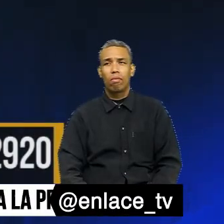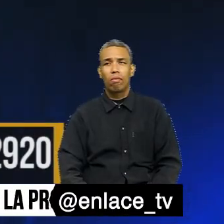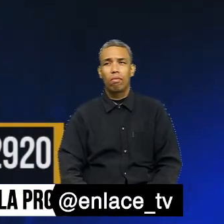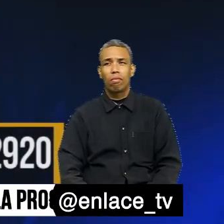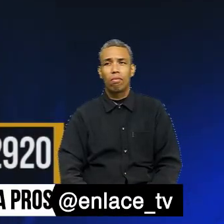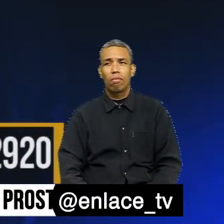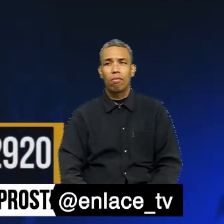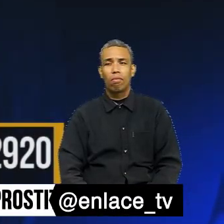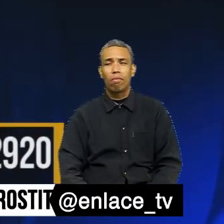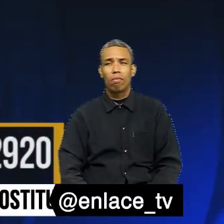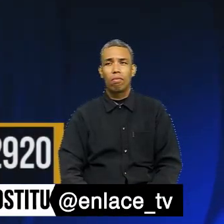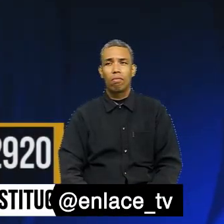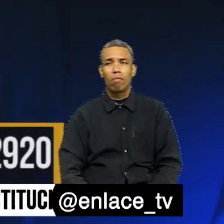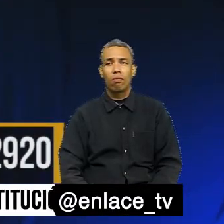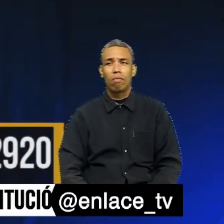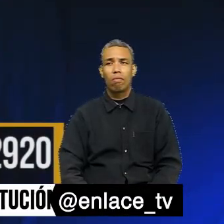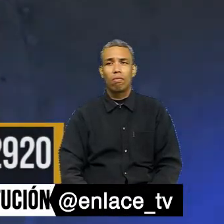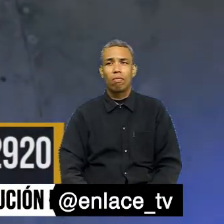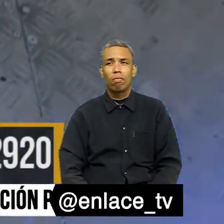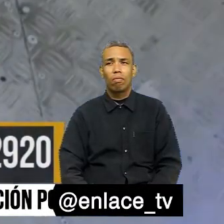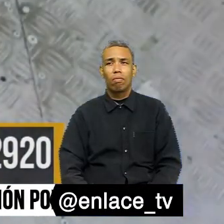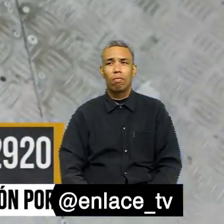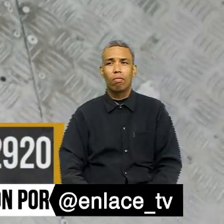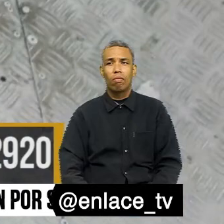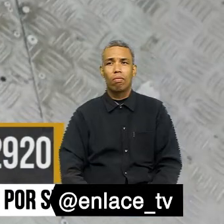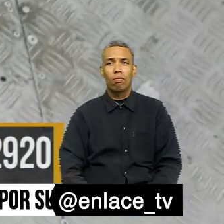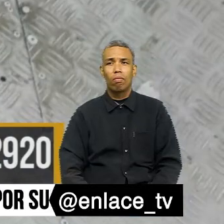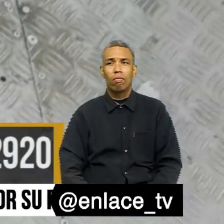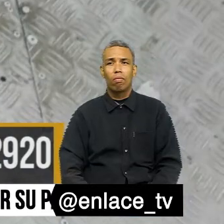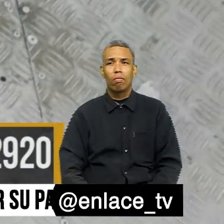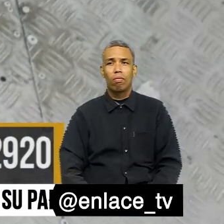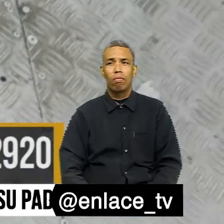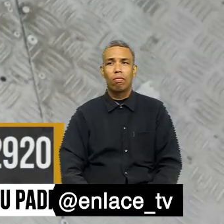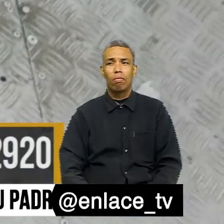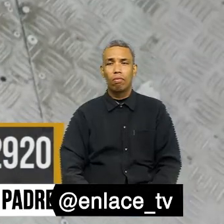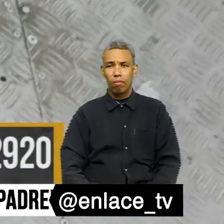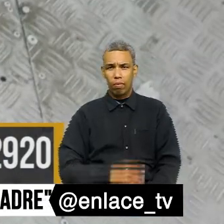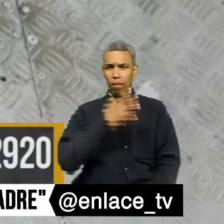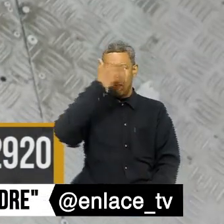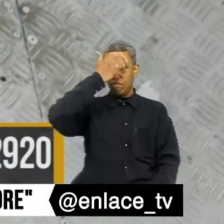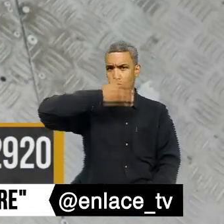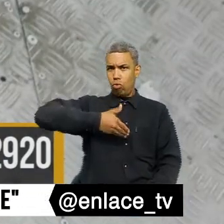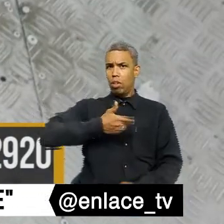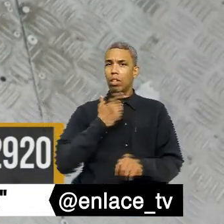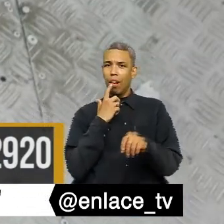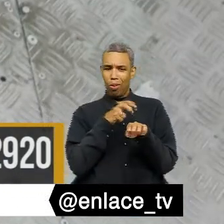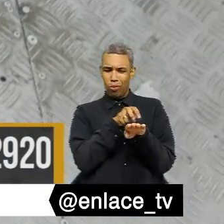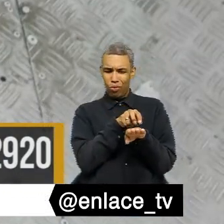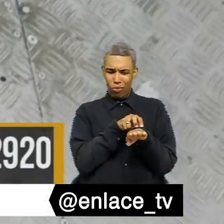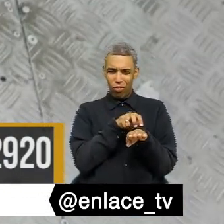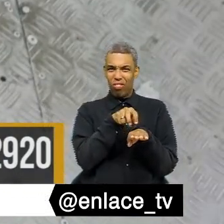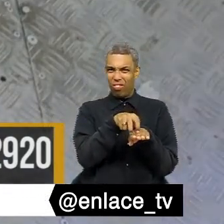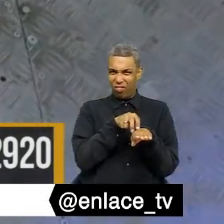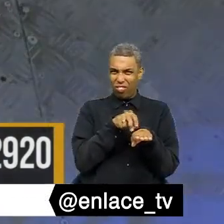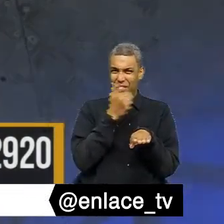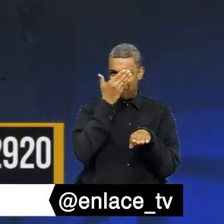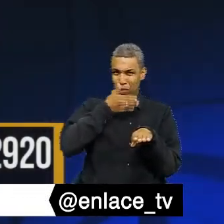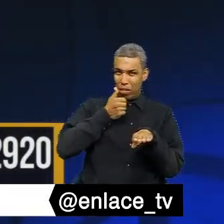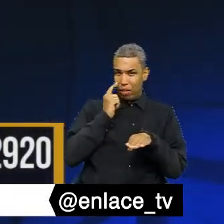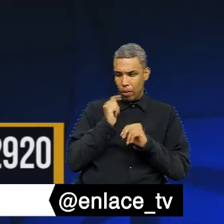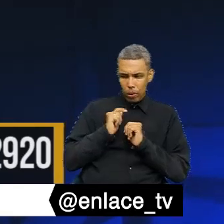Comunidad usuaria del servicio público en la ciudad denuncia el mal estado en el que una buseta realiza su ruta. Muebles rotos, suciedad,